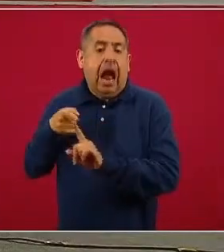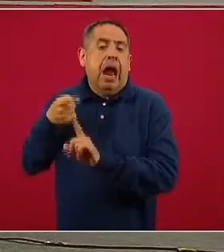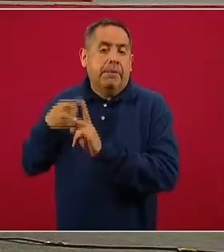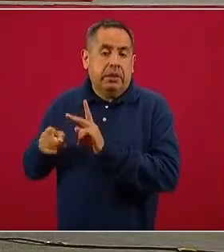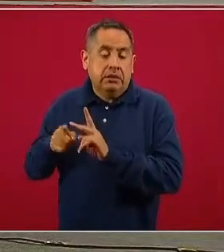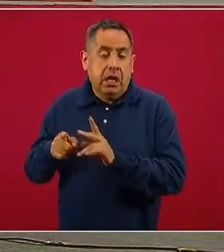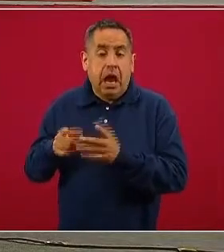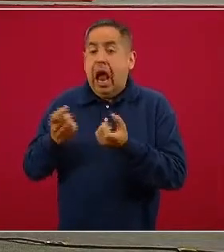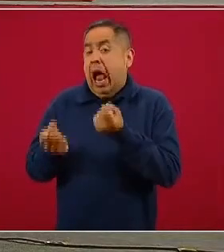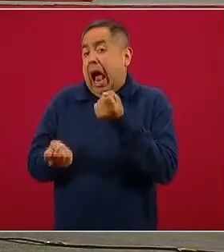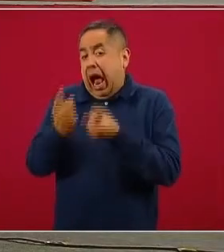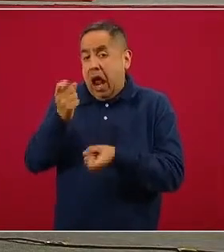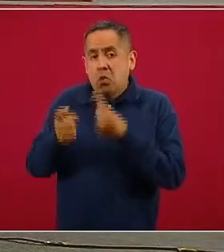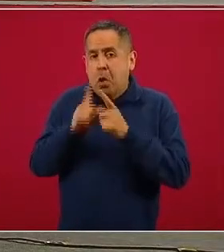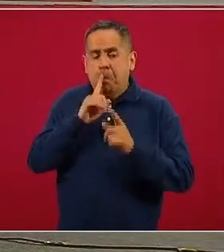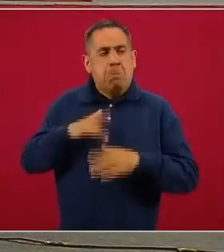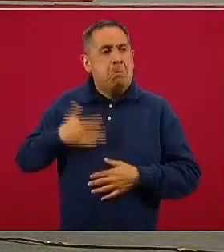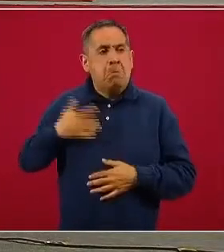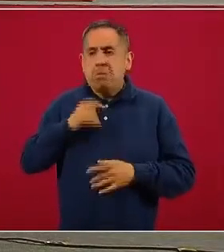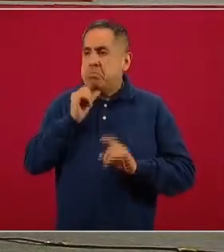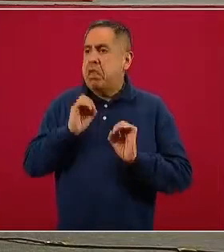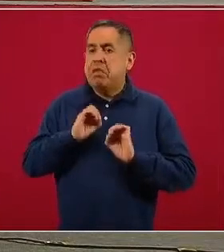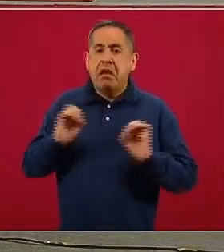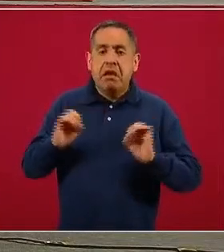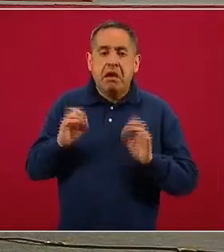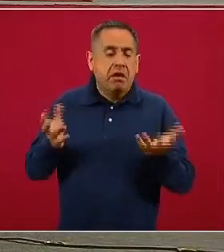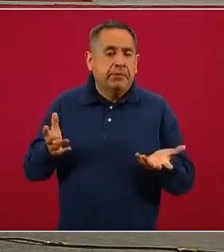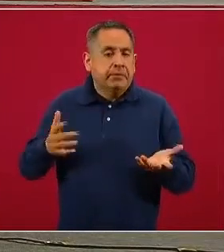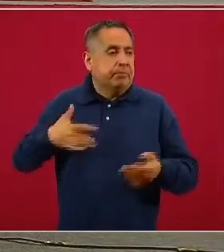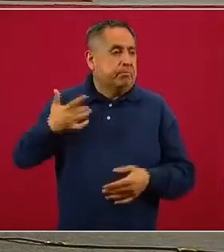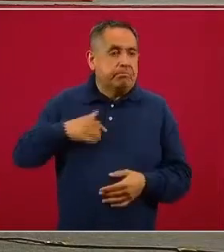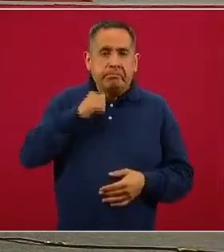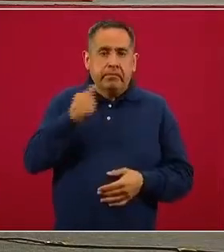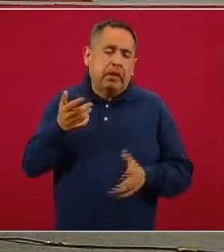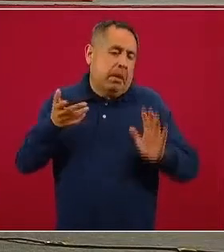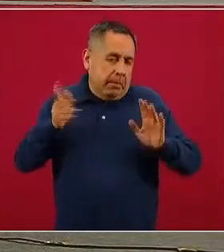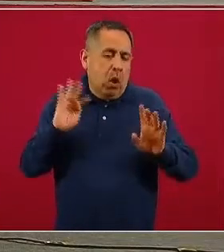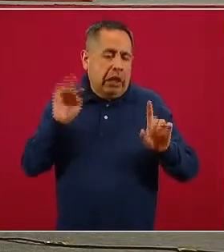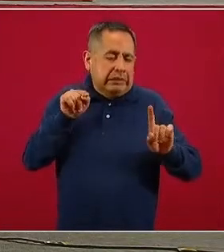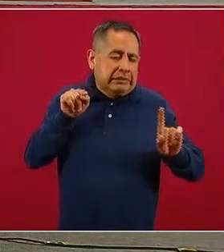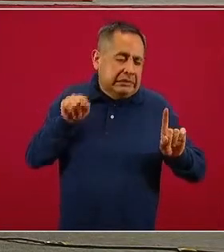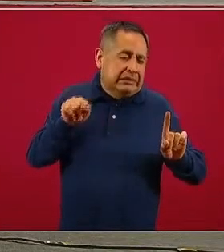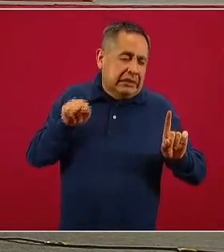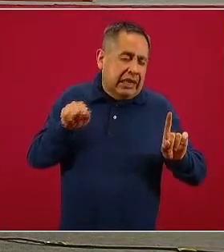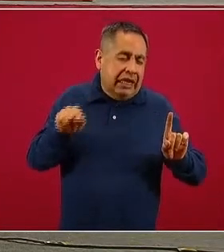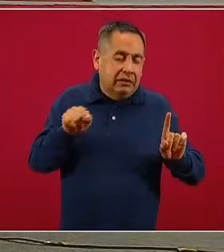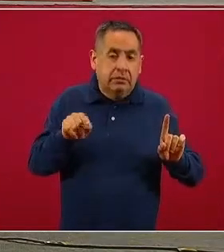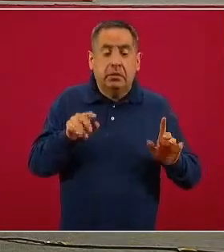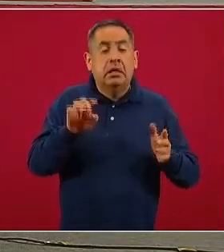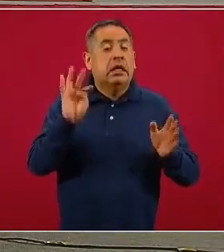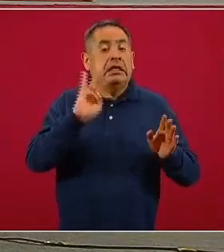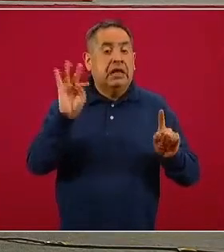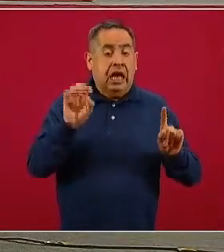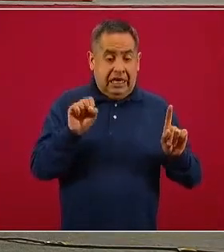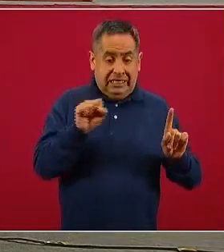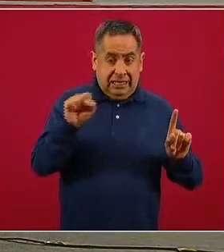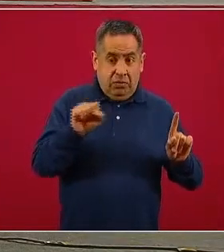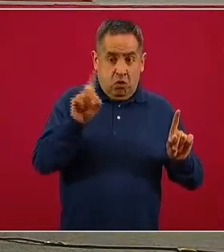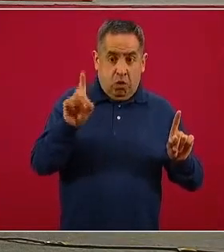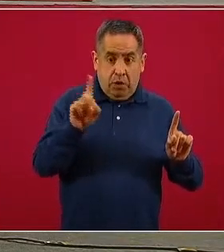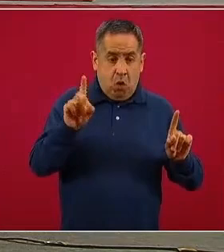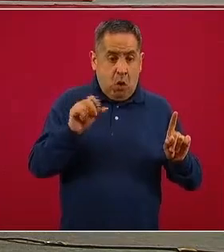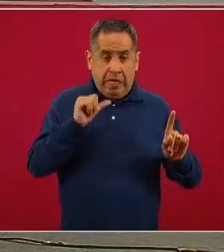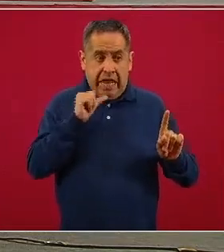COVID también puede causar infección asintomática. Pero si no los desarrollo sábado y domingo, todavía